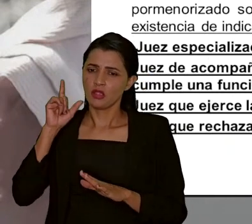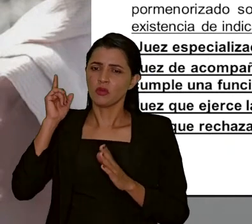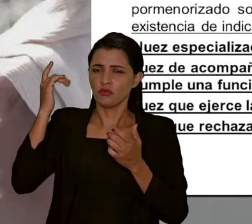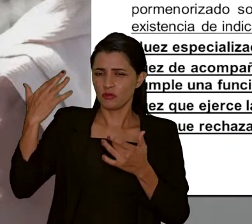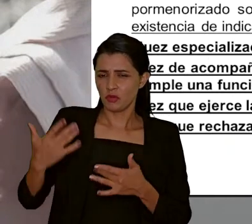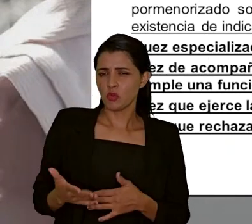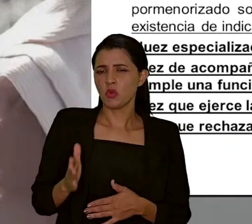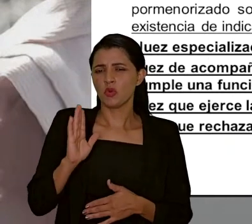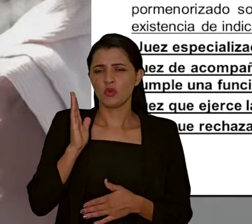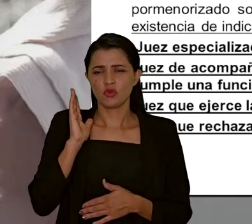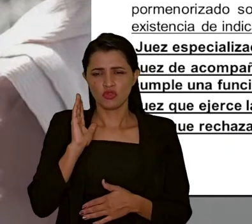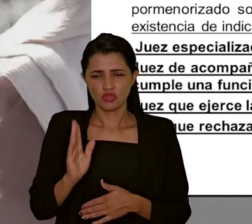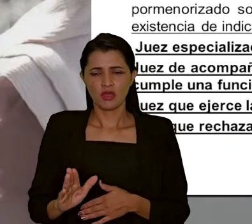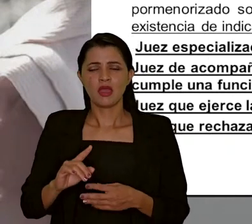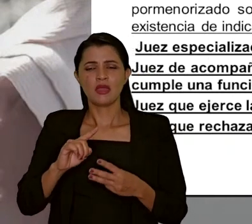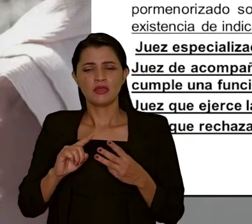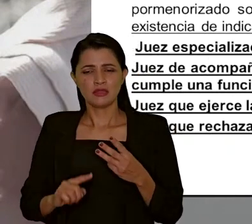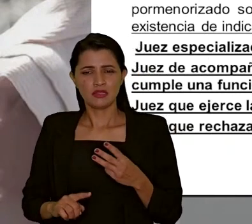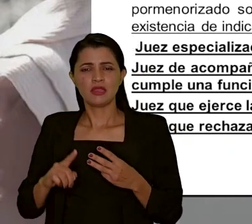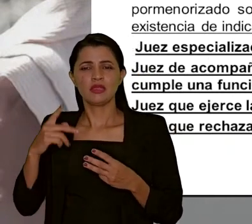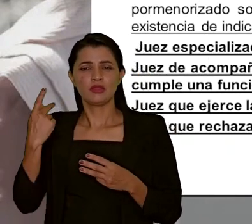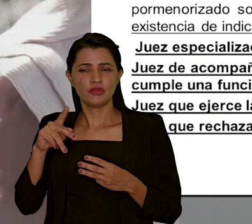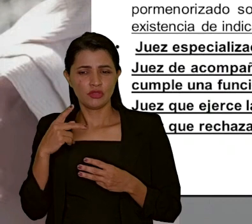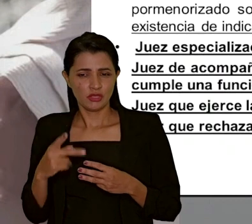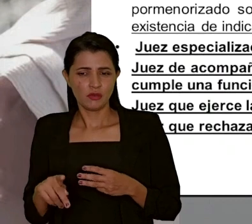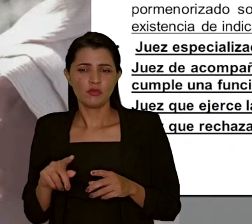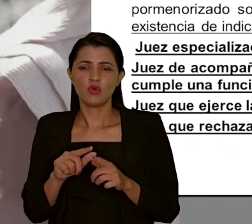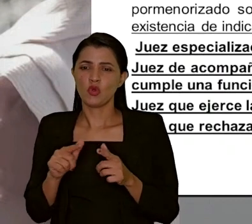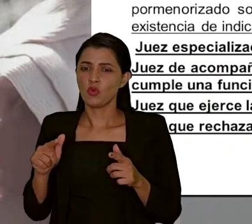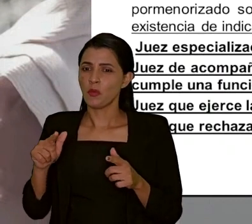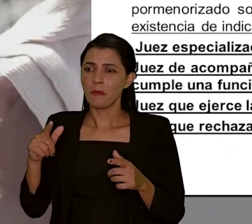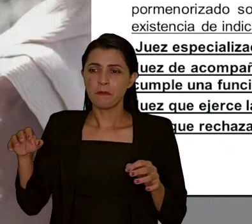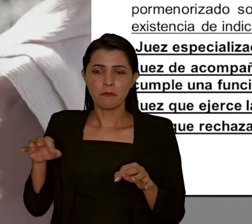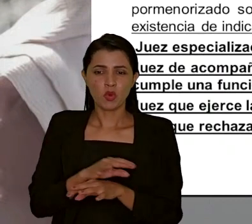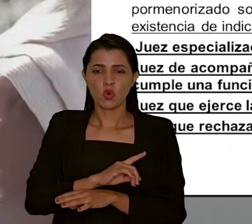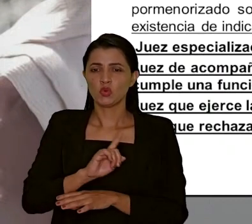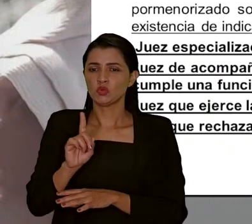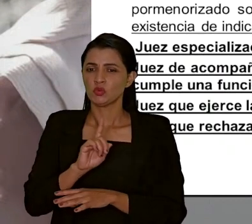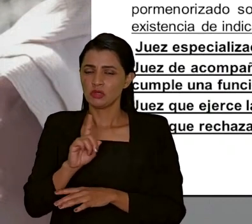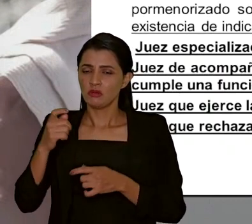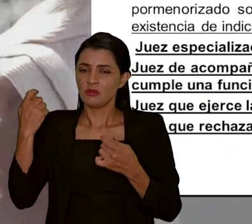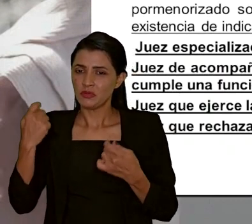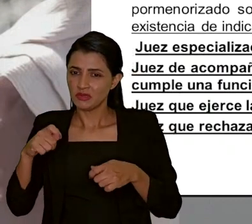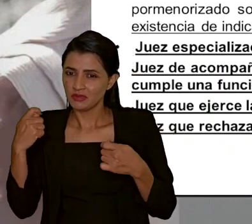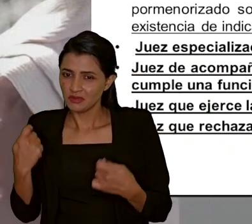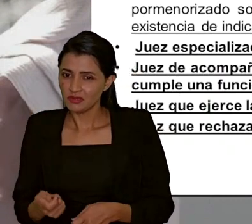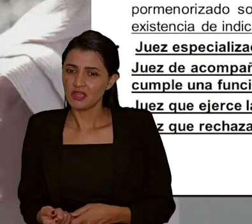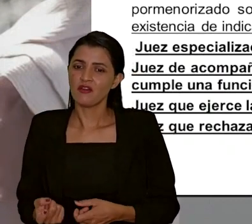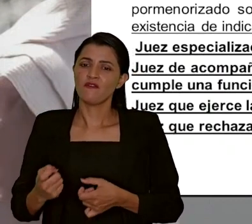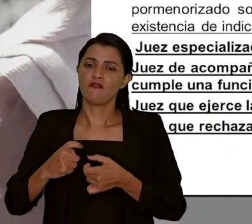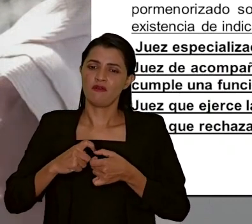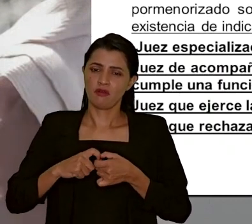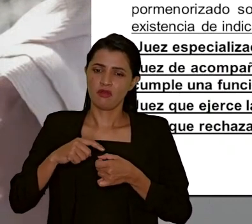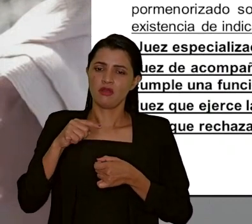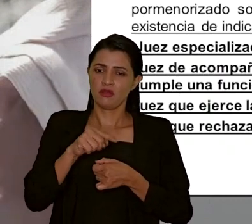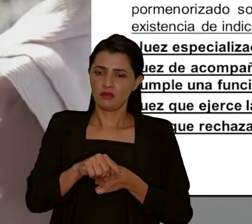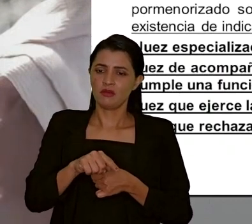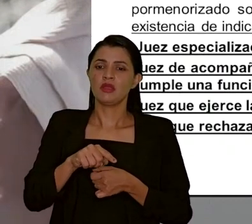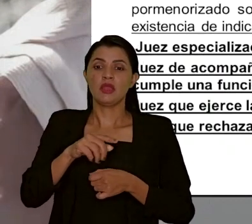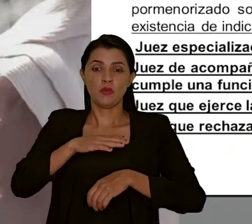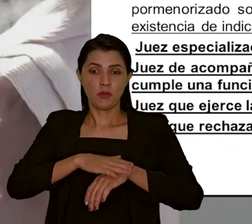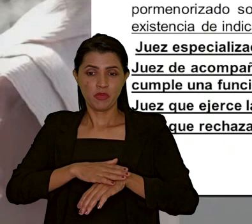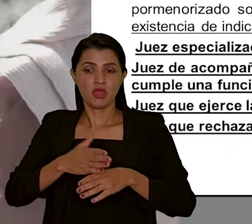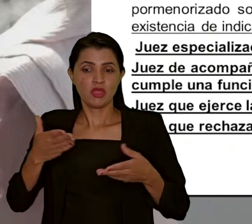ese informe psicológico no le era suficiente al juez. Necesitaba saber si esta niña, en este momento, en esta